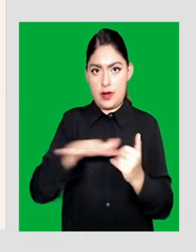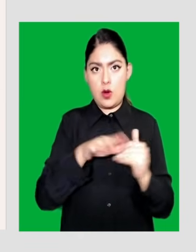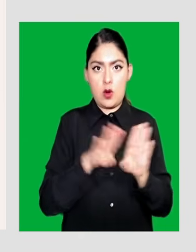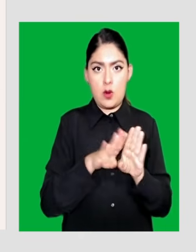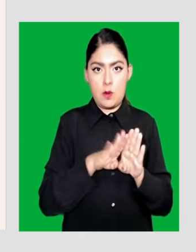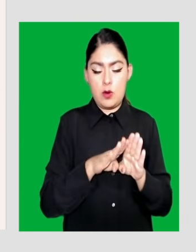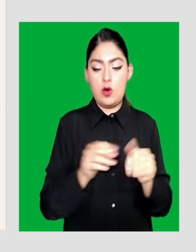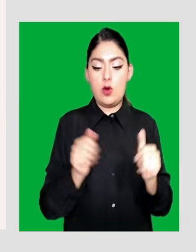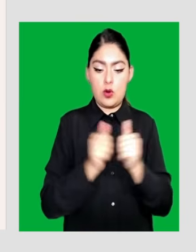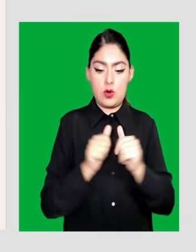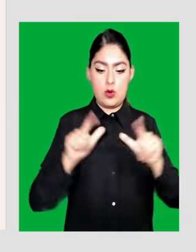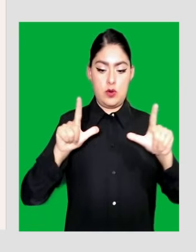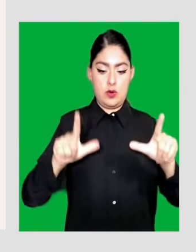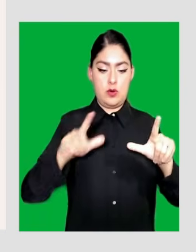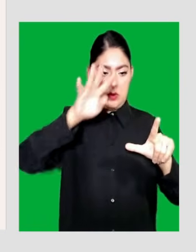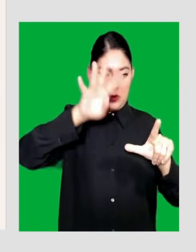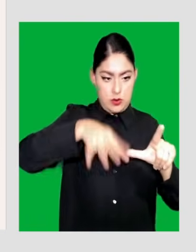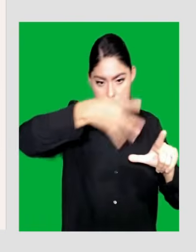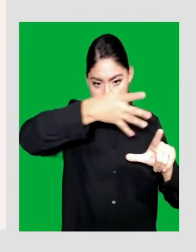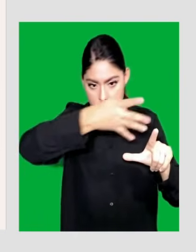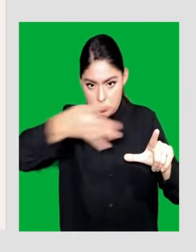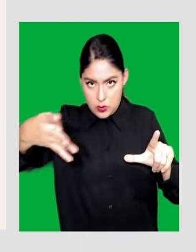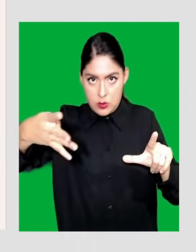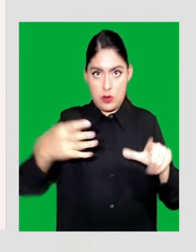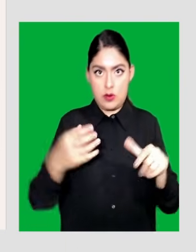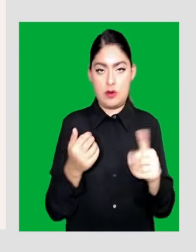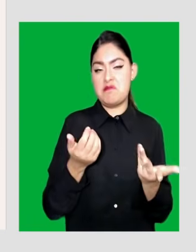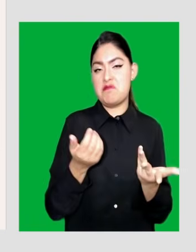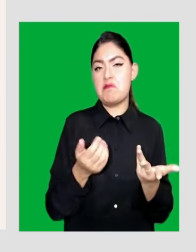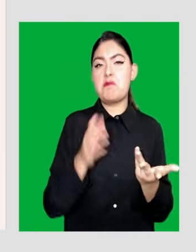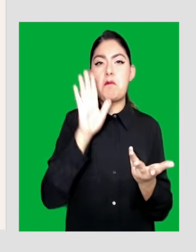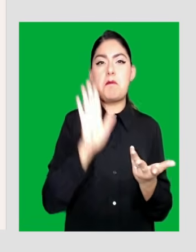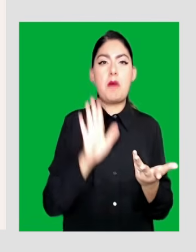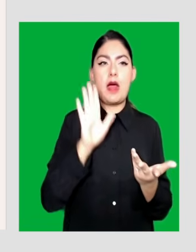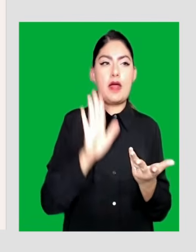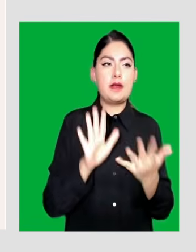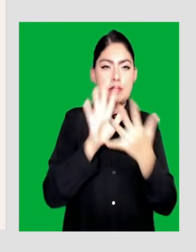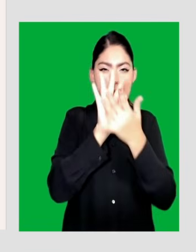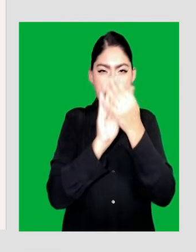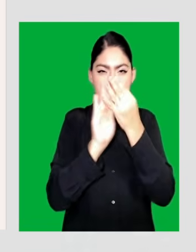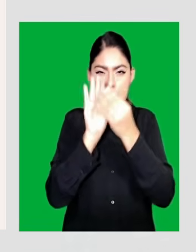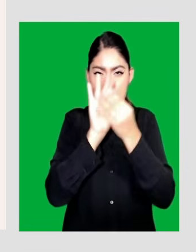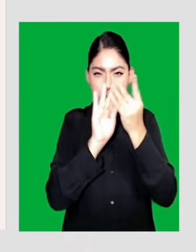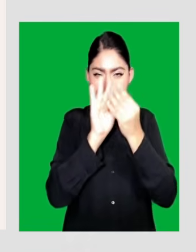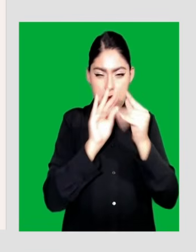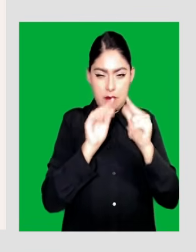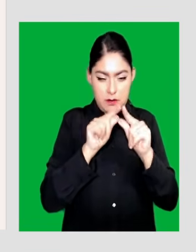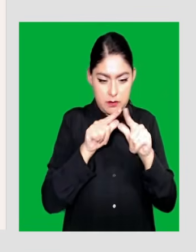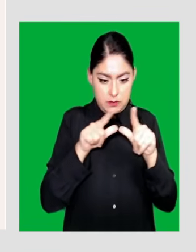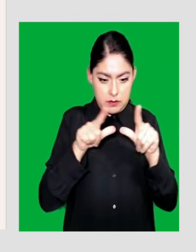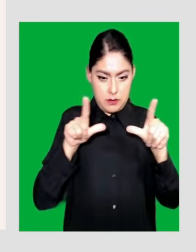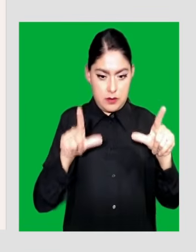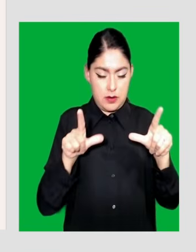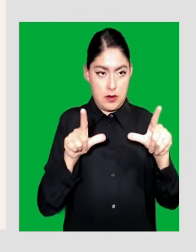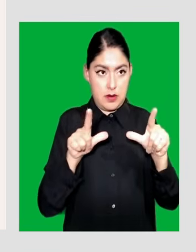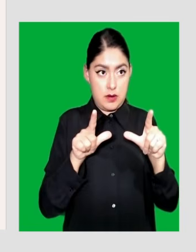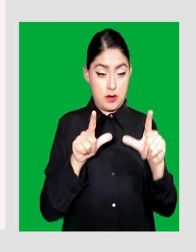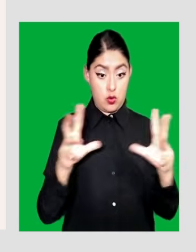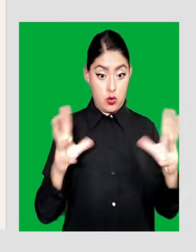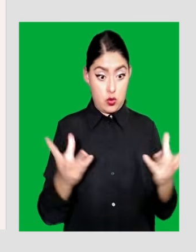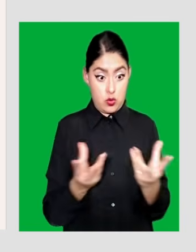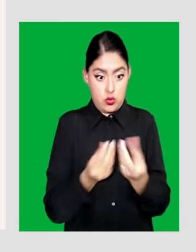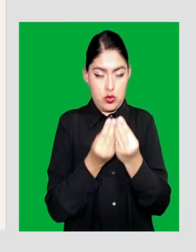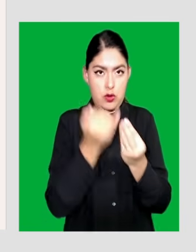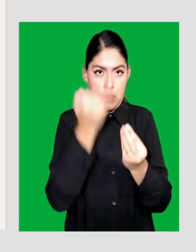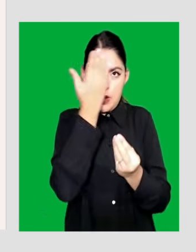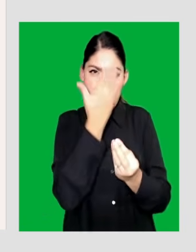A continuación, ahondaremos más sobre las capas raster. Como mencionamos, una capa raster es básicamente una imagen digital